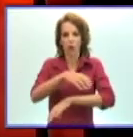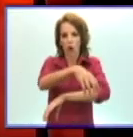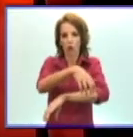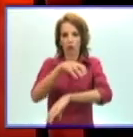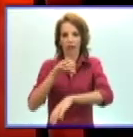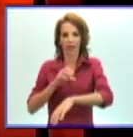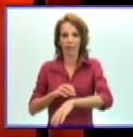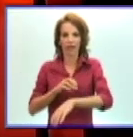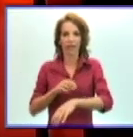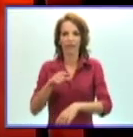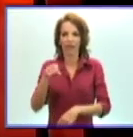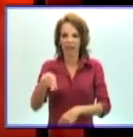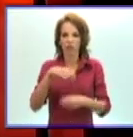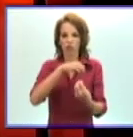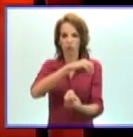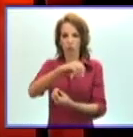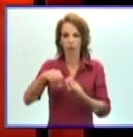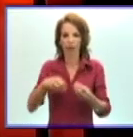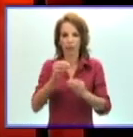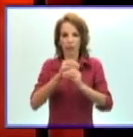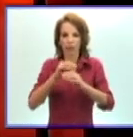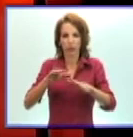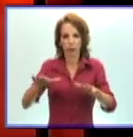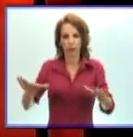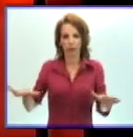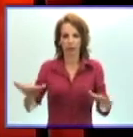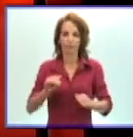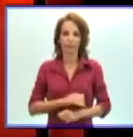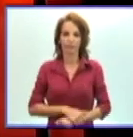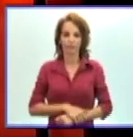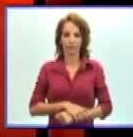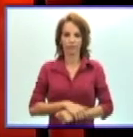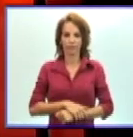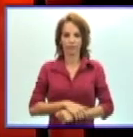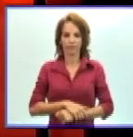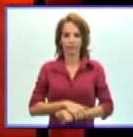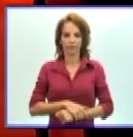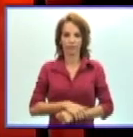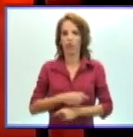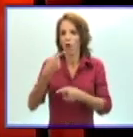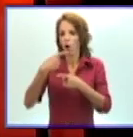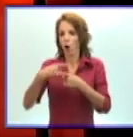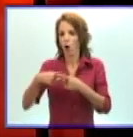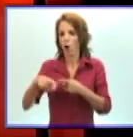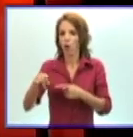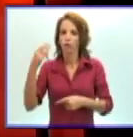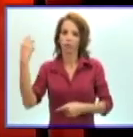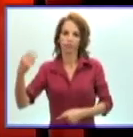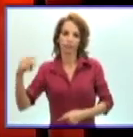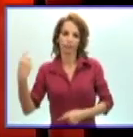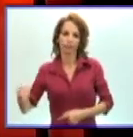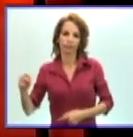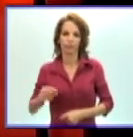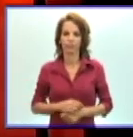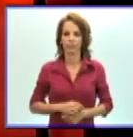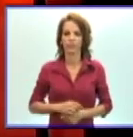cambios naturales. Vamos entonces a el otro inciso, el inciso C.